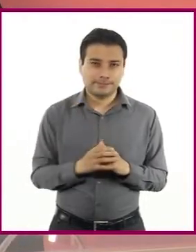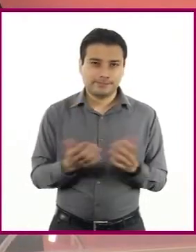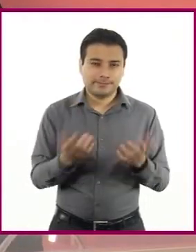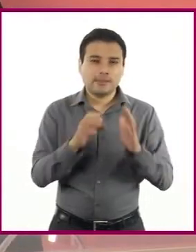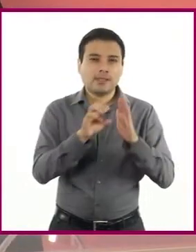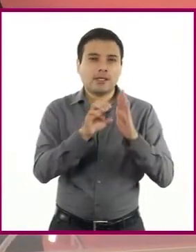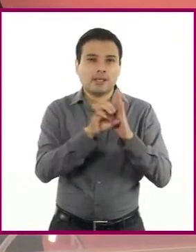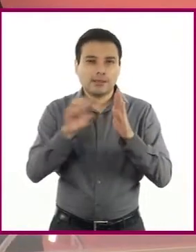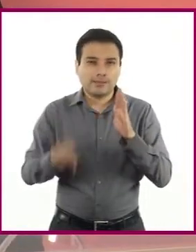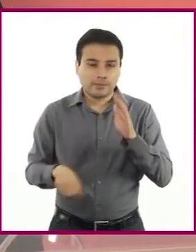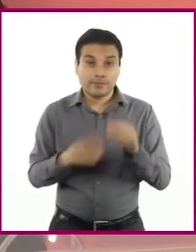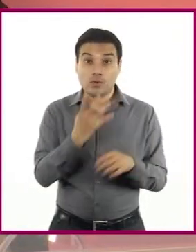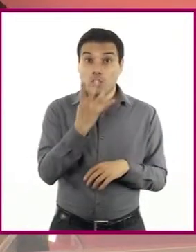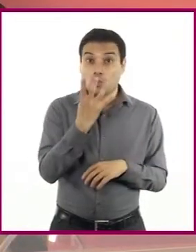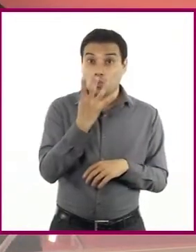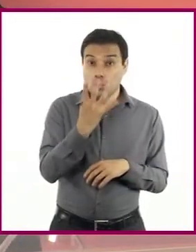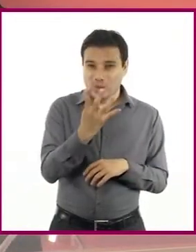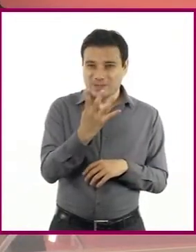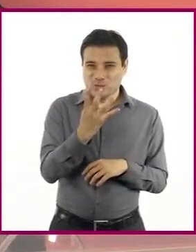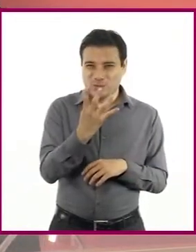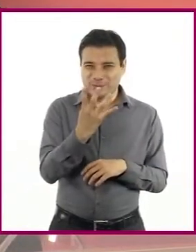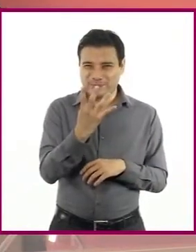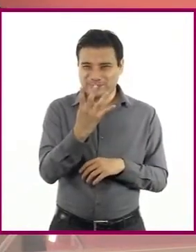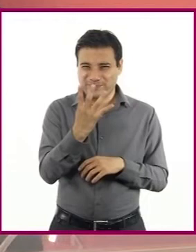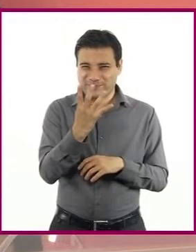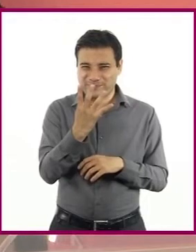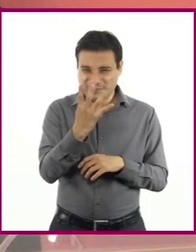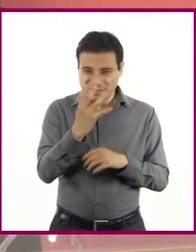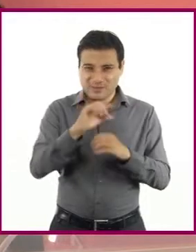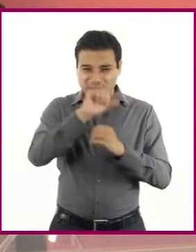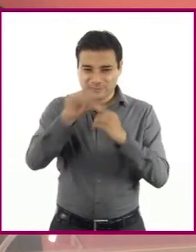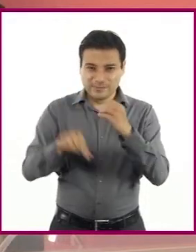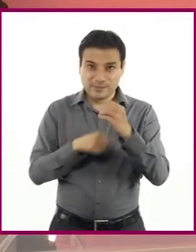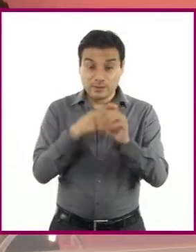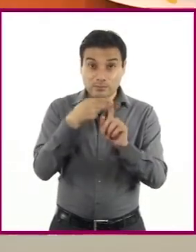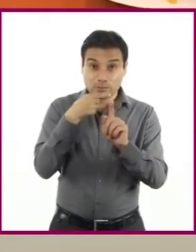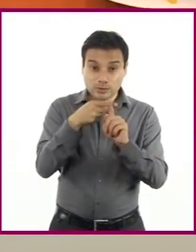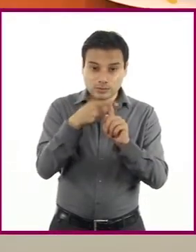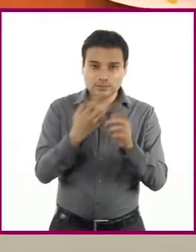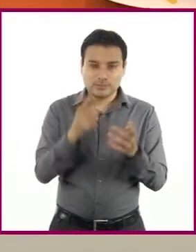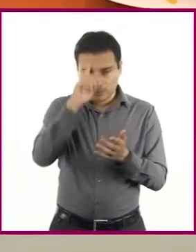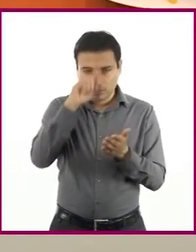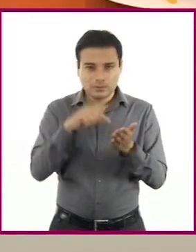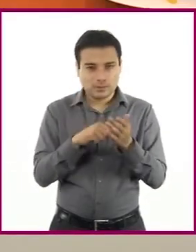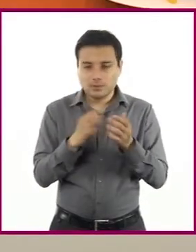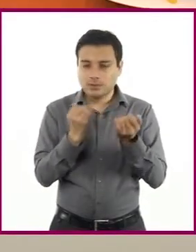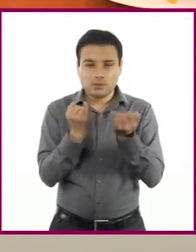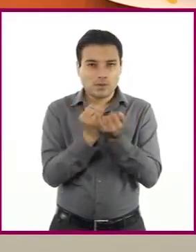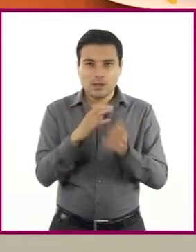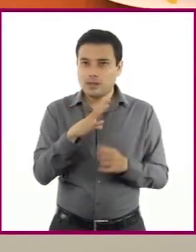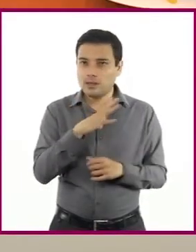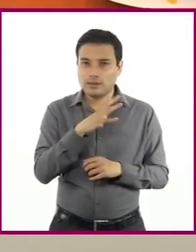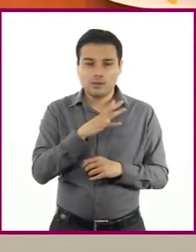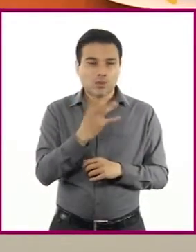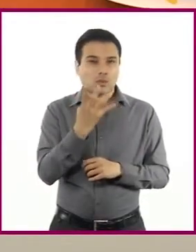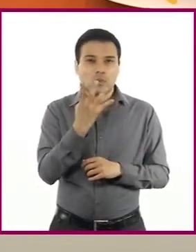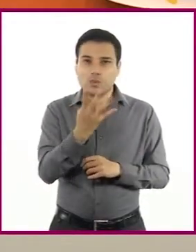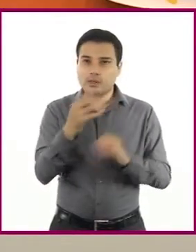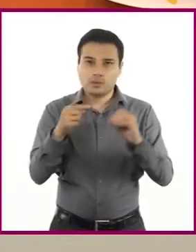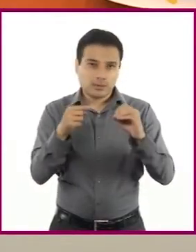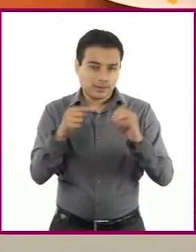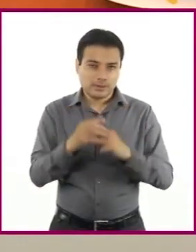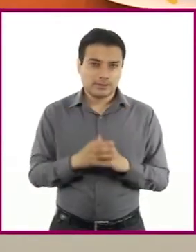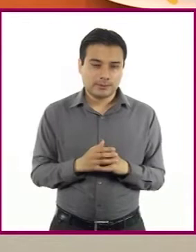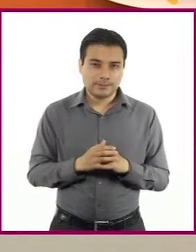existen 4 cargas positivas, entonces también deberán haber 4 cargas negativas. No